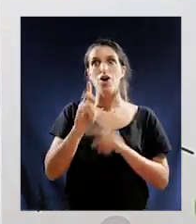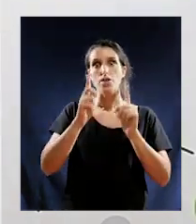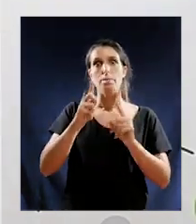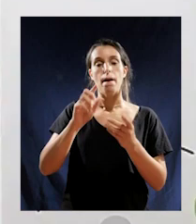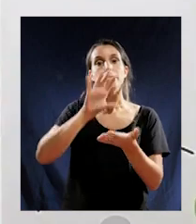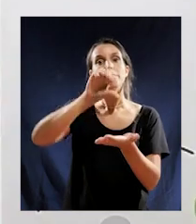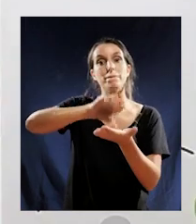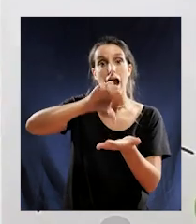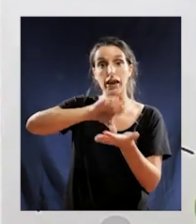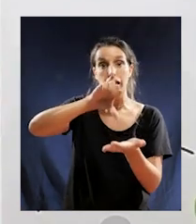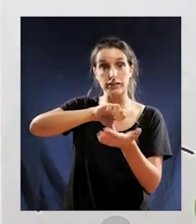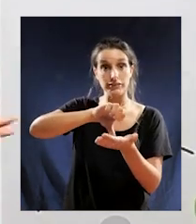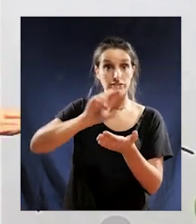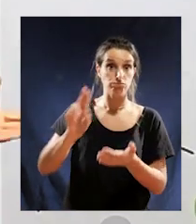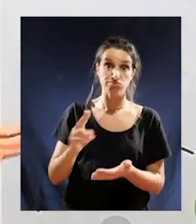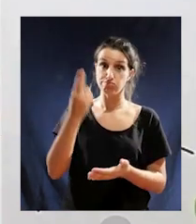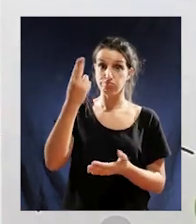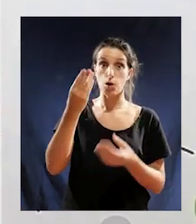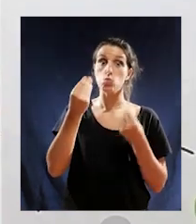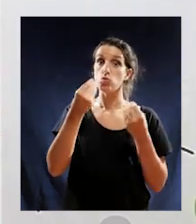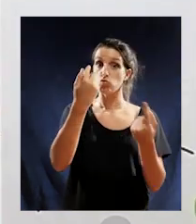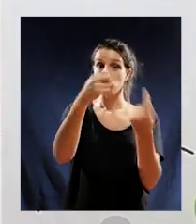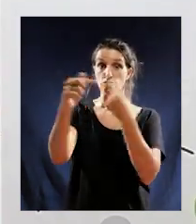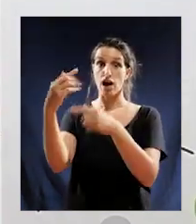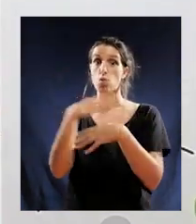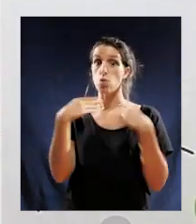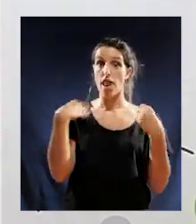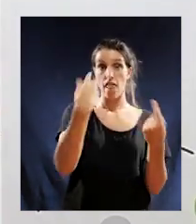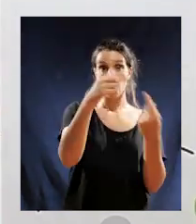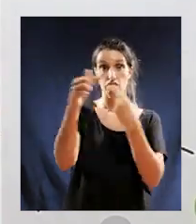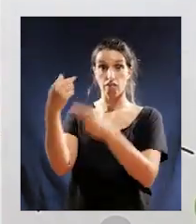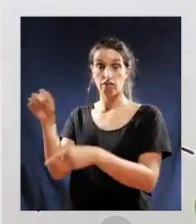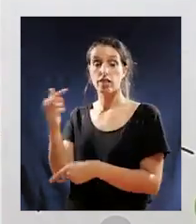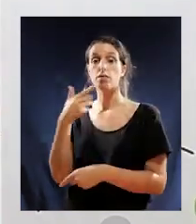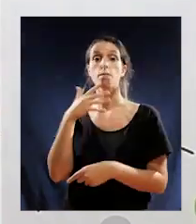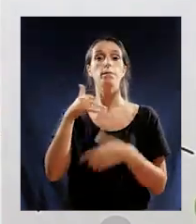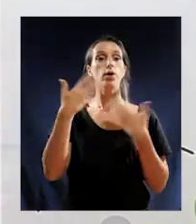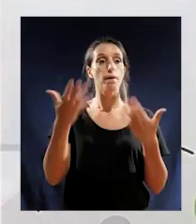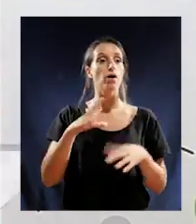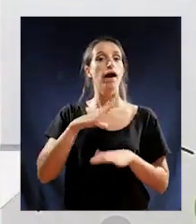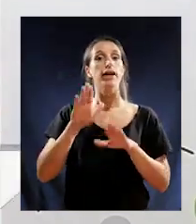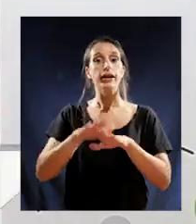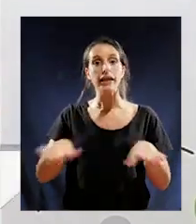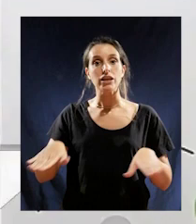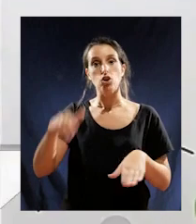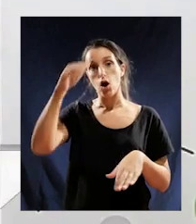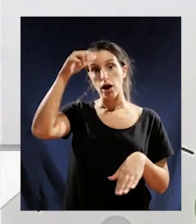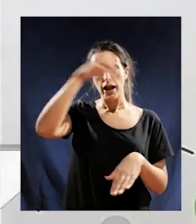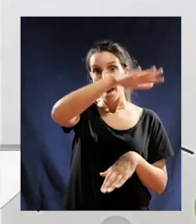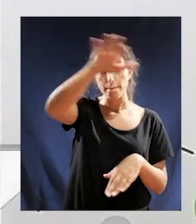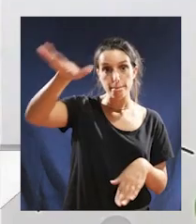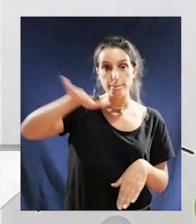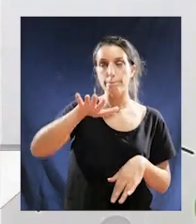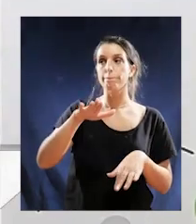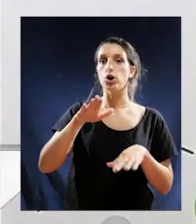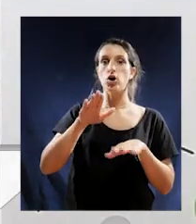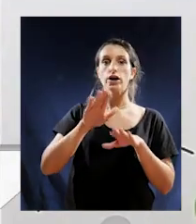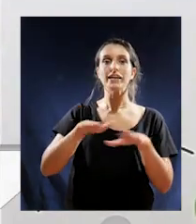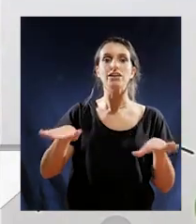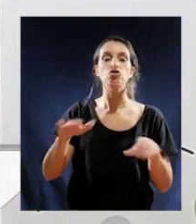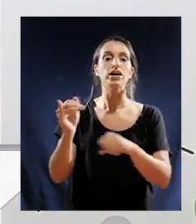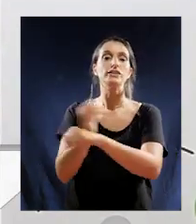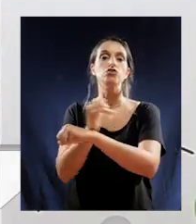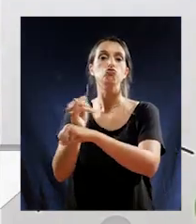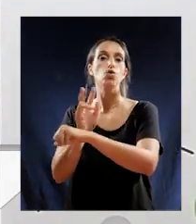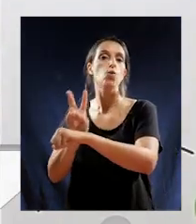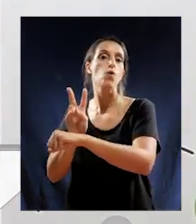vivimos en un país con una multiplicidad de realidades están están los niños que viven en el medio rural los niños que están viviendo en